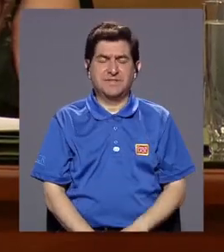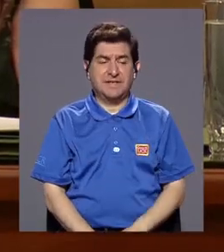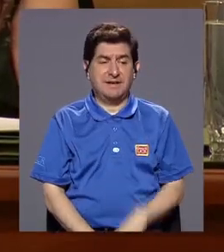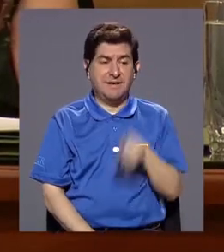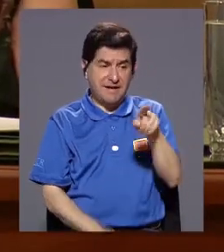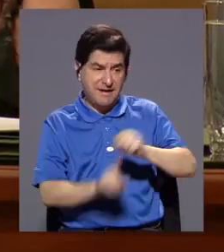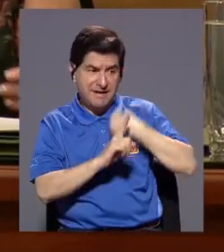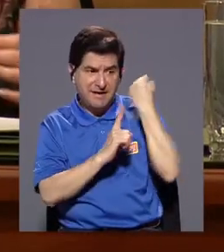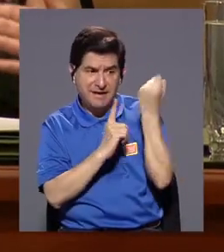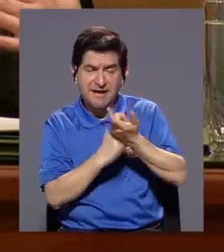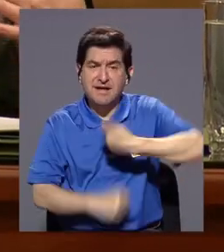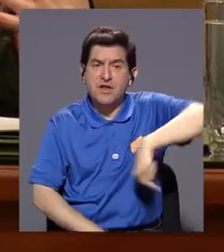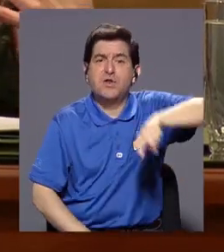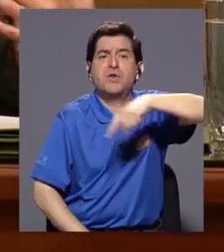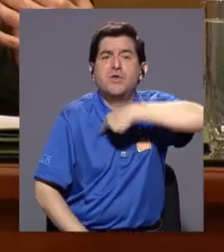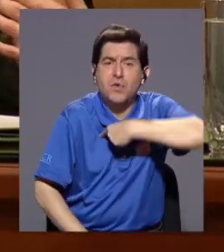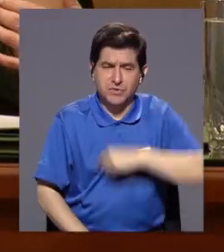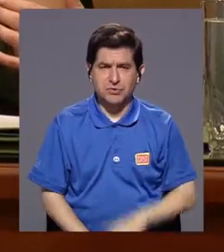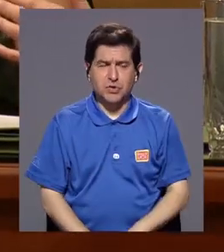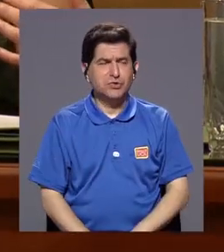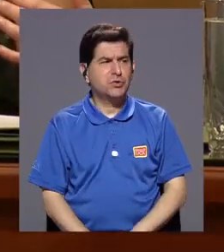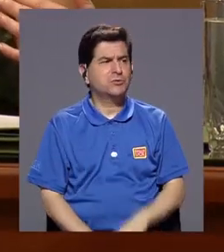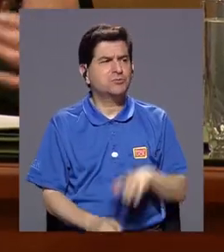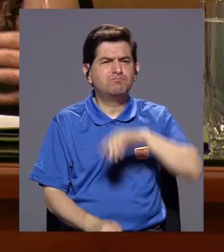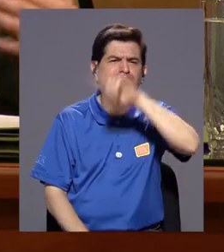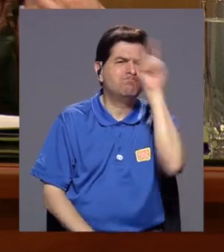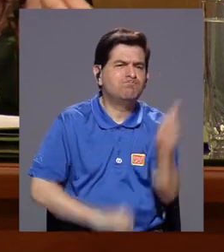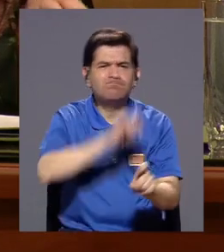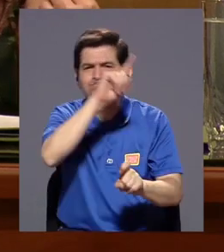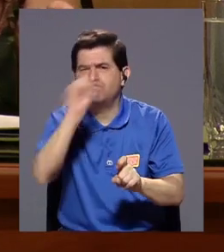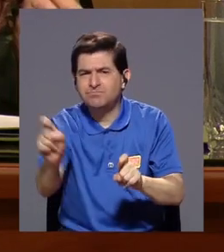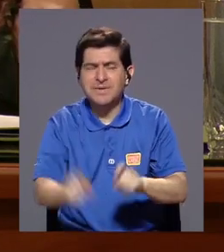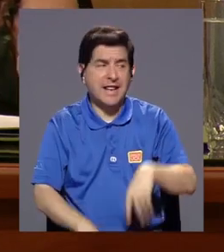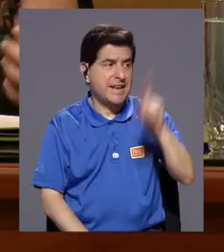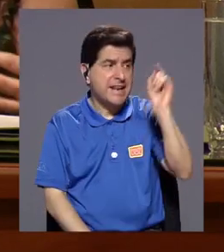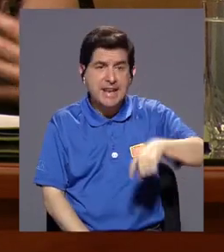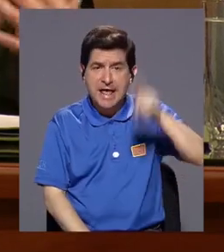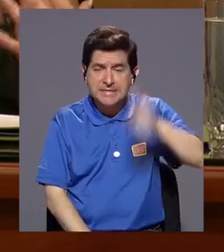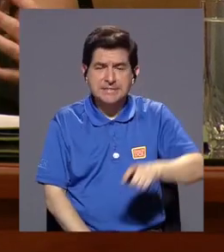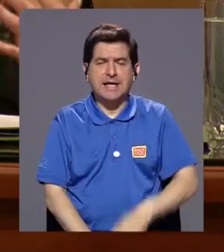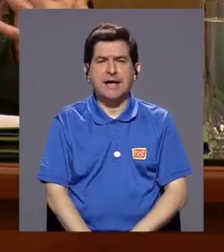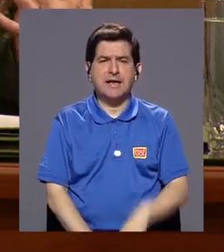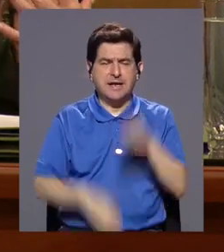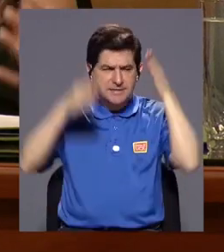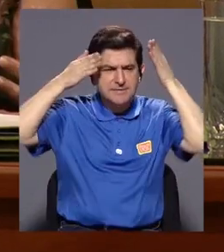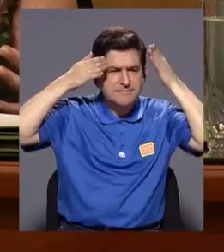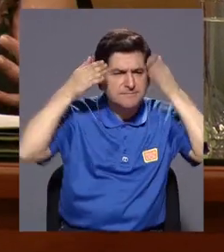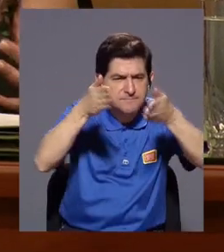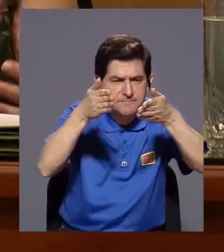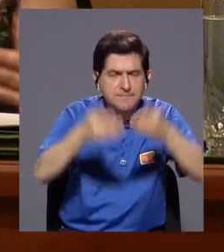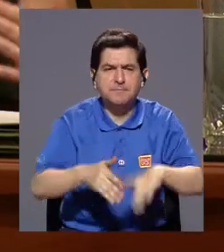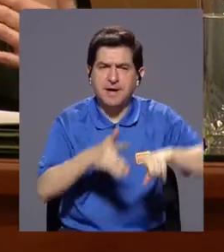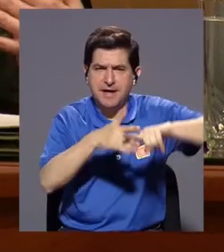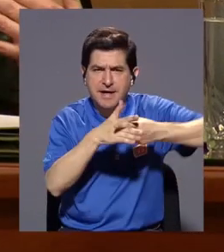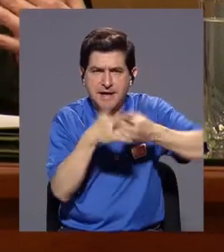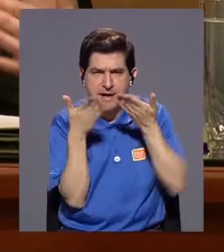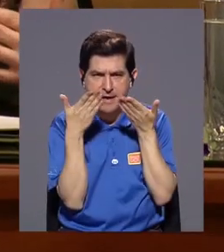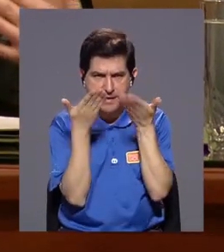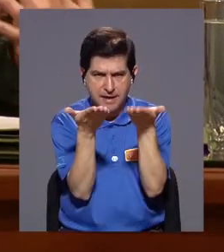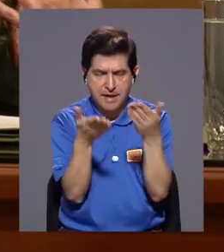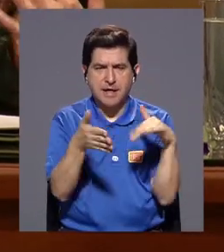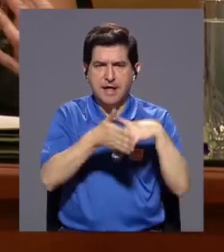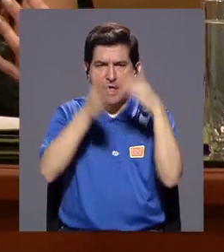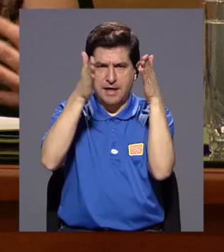hacen cuestionarnos que lo que necesitamos es enfocarnos para darles herramientas al estudiantado para que puedan